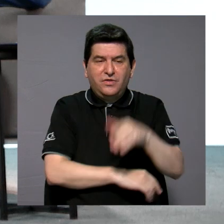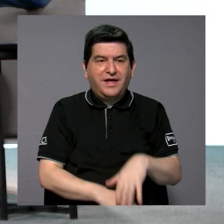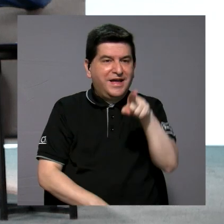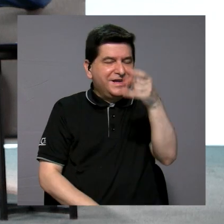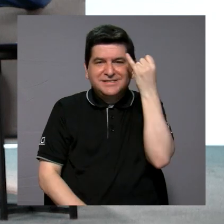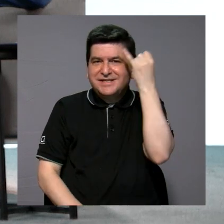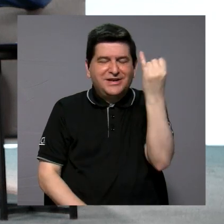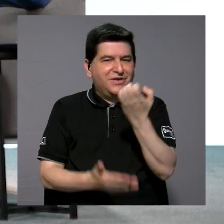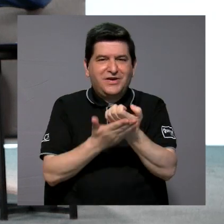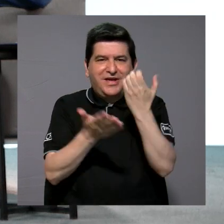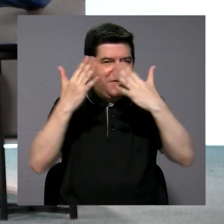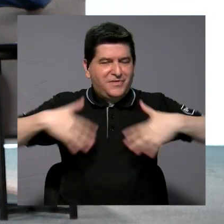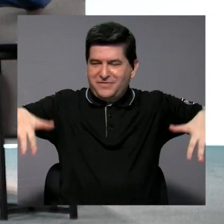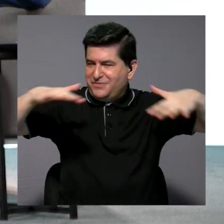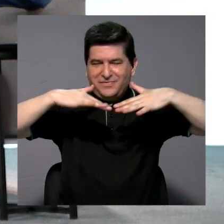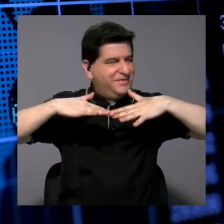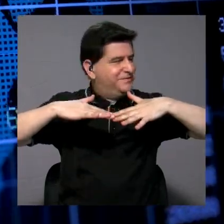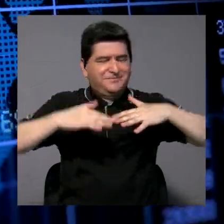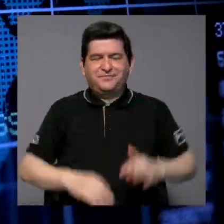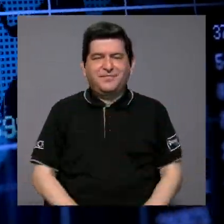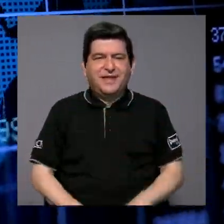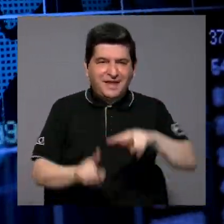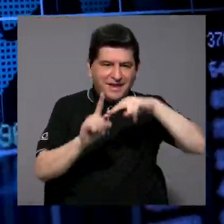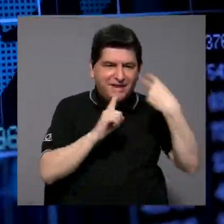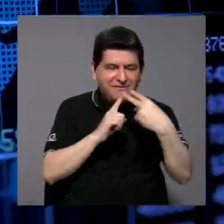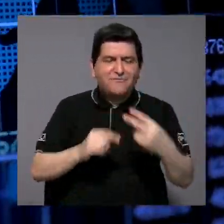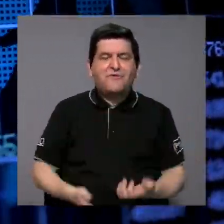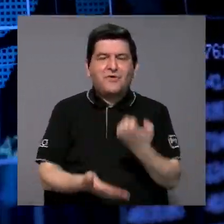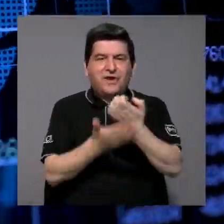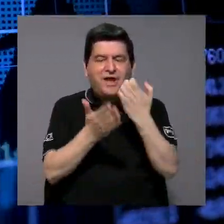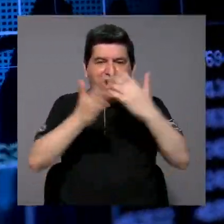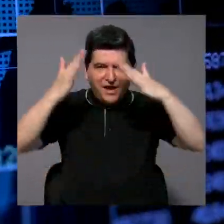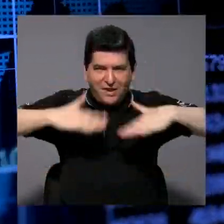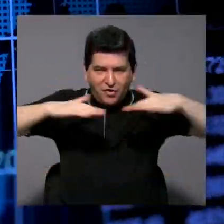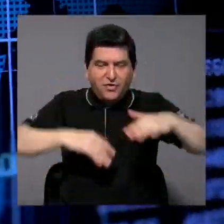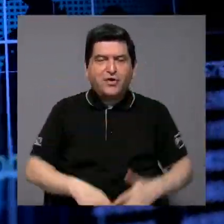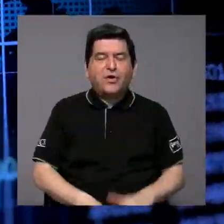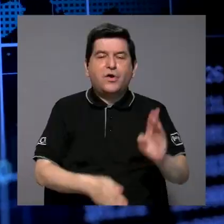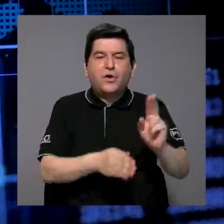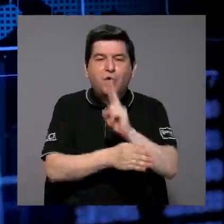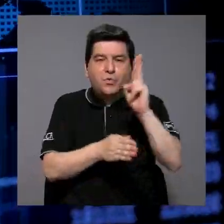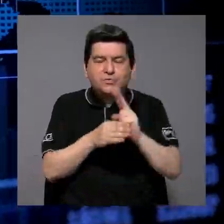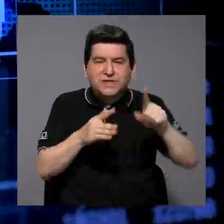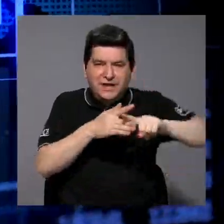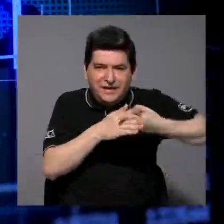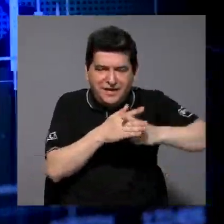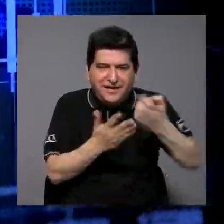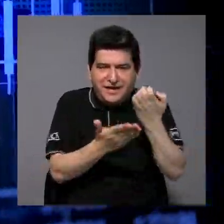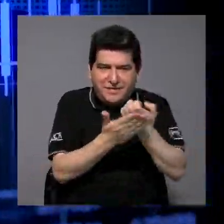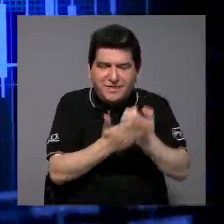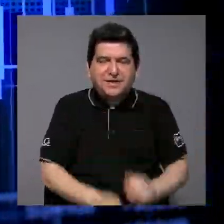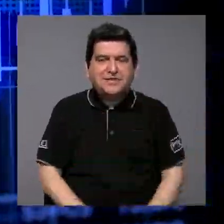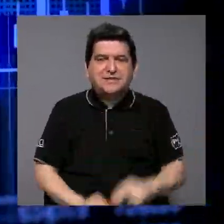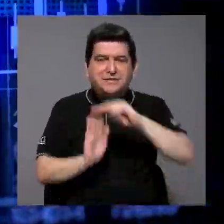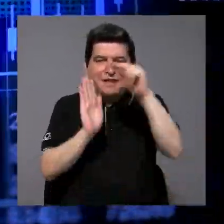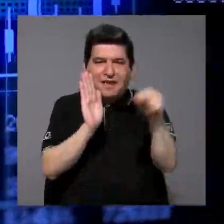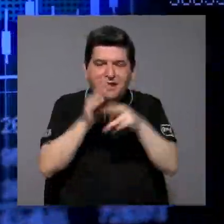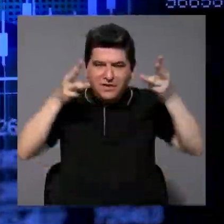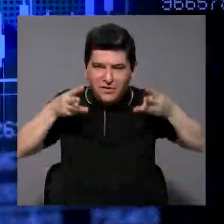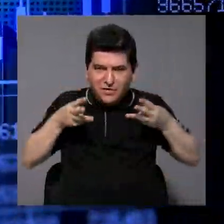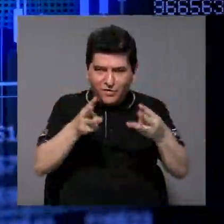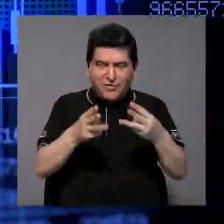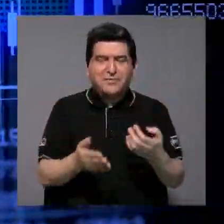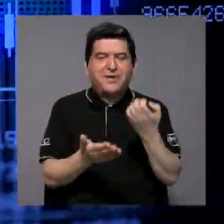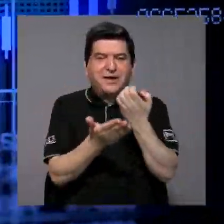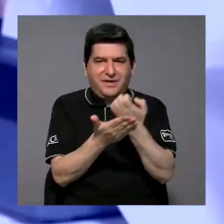es el enfoque de la economía ambiental. El enfoque de la economía ambiental es usar las herramientas de la economía y el marco